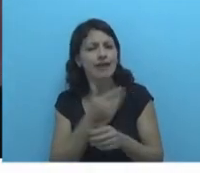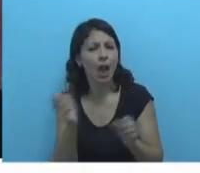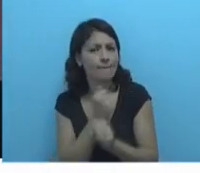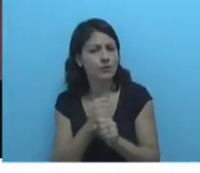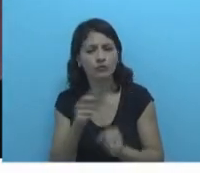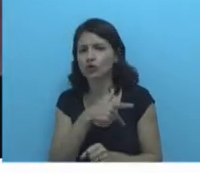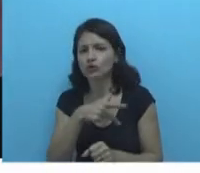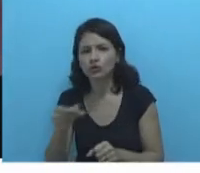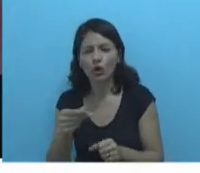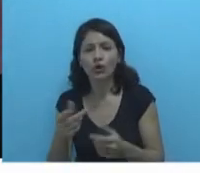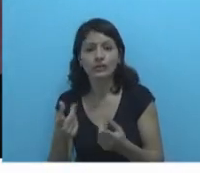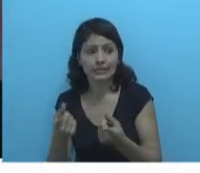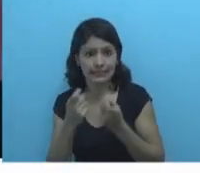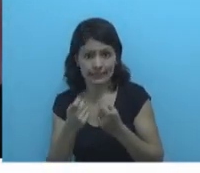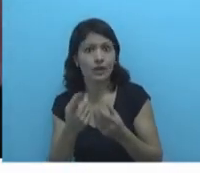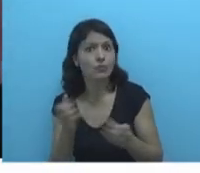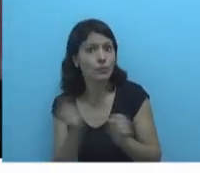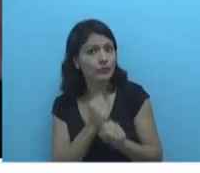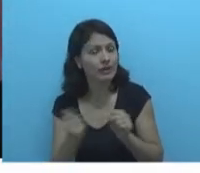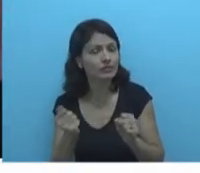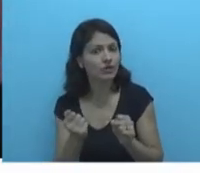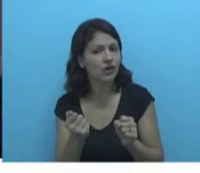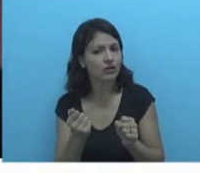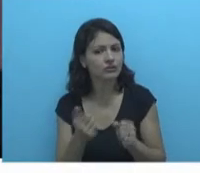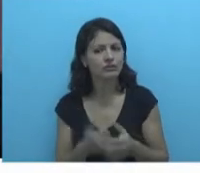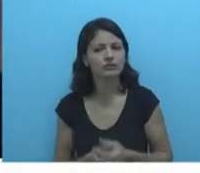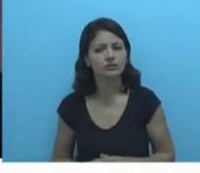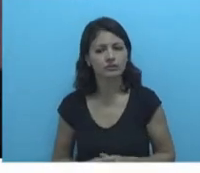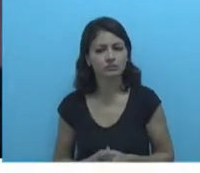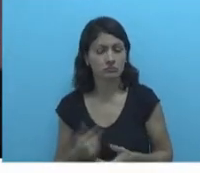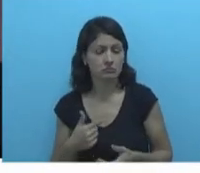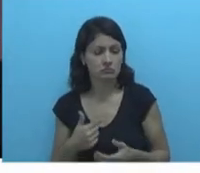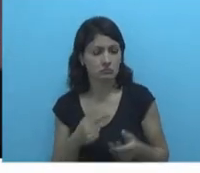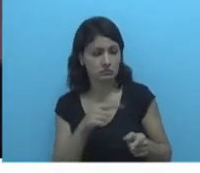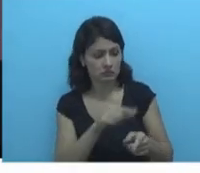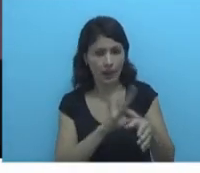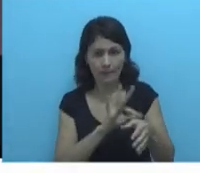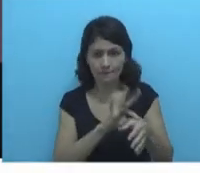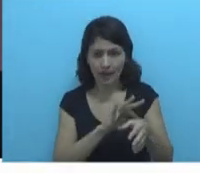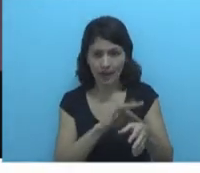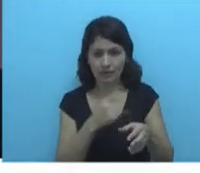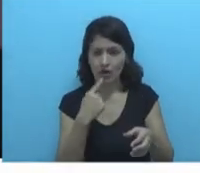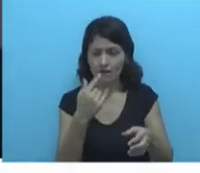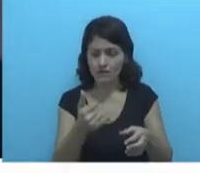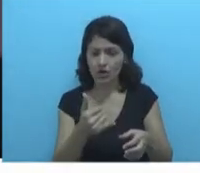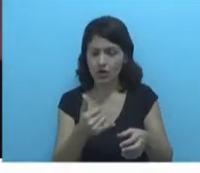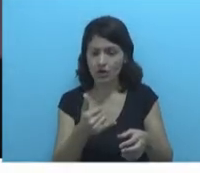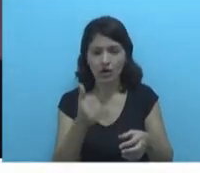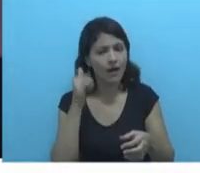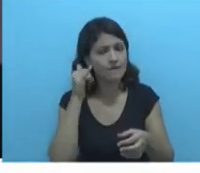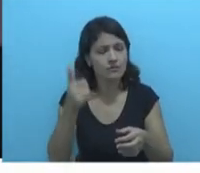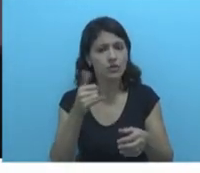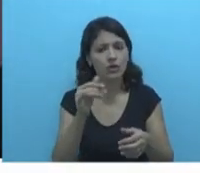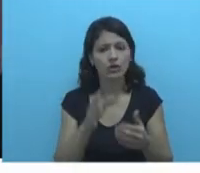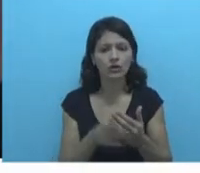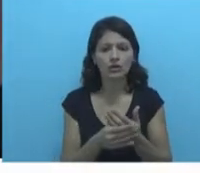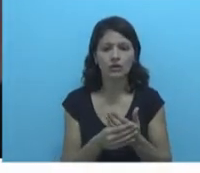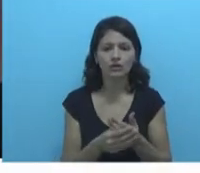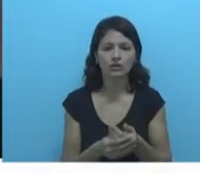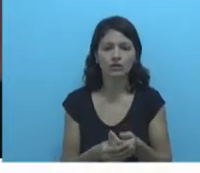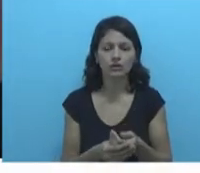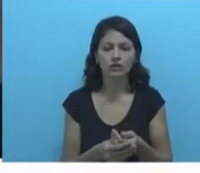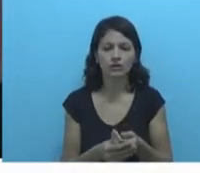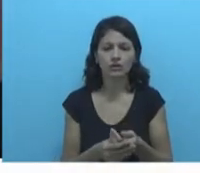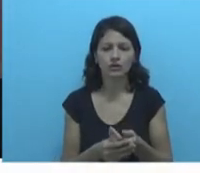marcha sin esa autorización. Pero hablé para que lo autoricen el uso del generador ante una